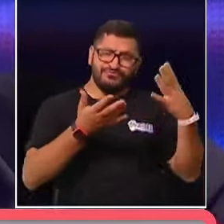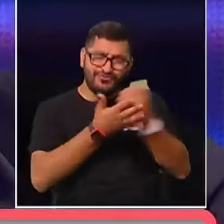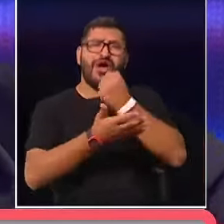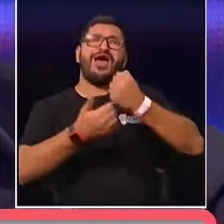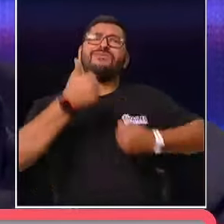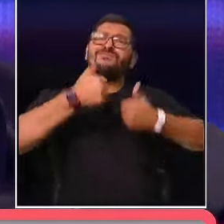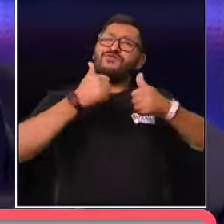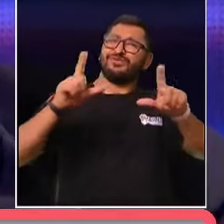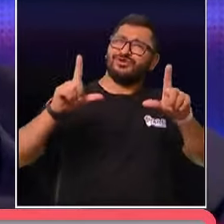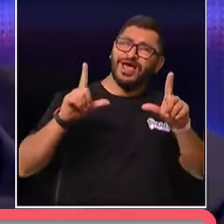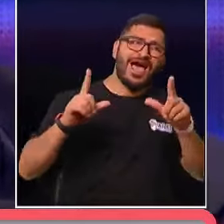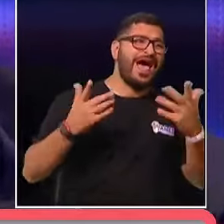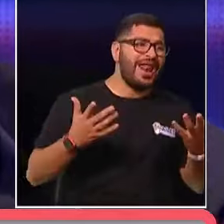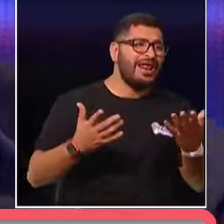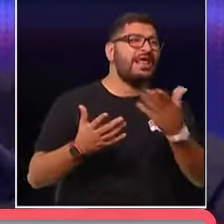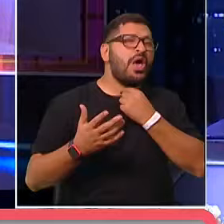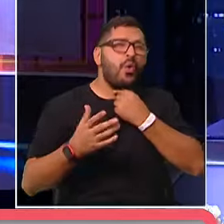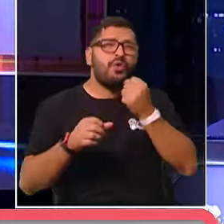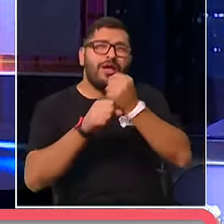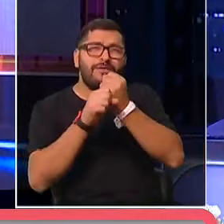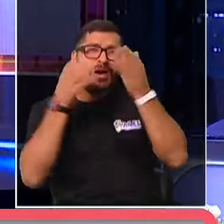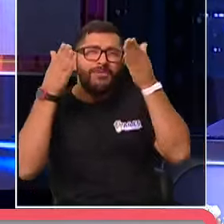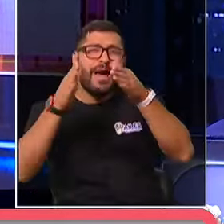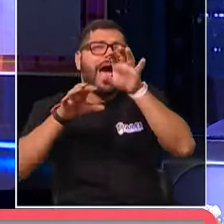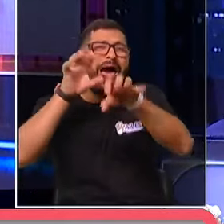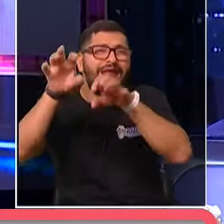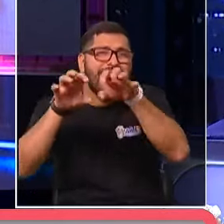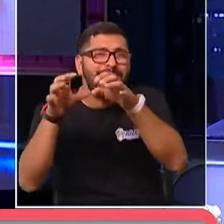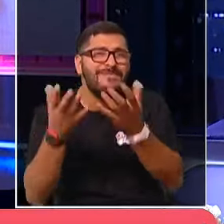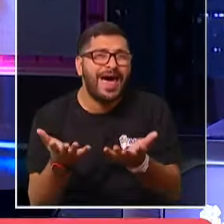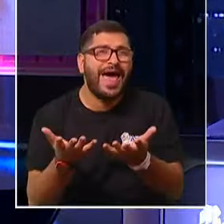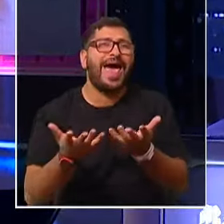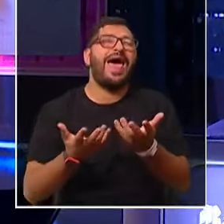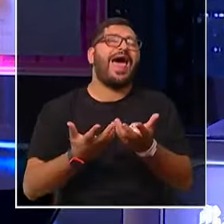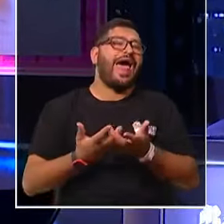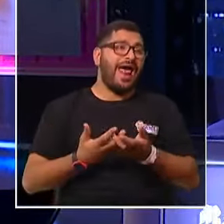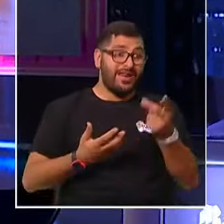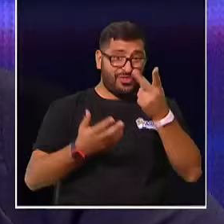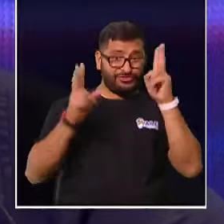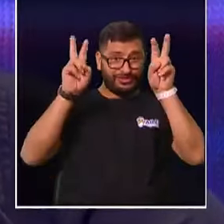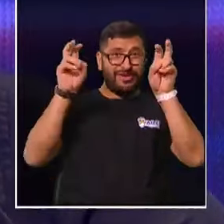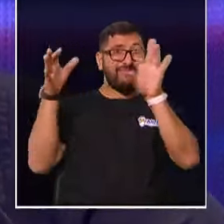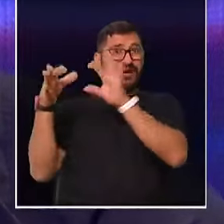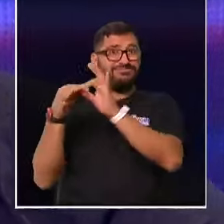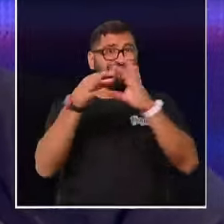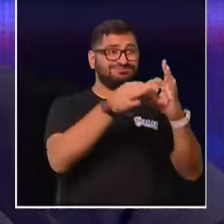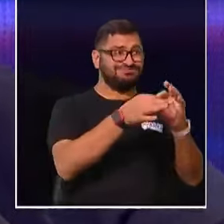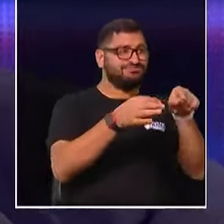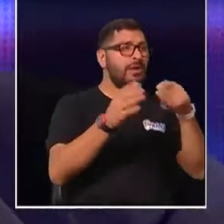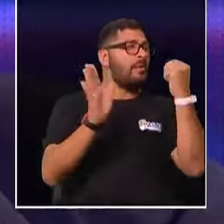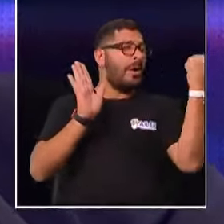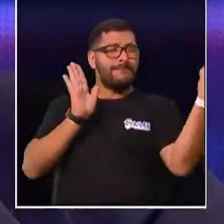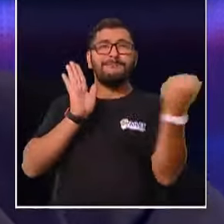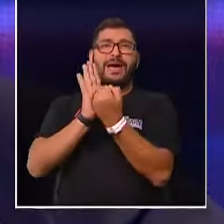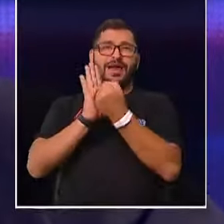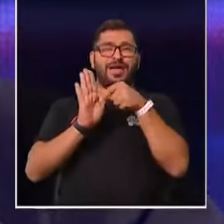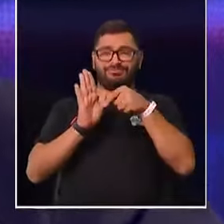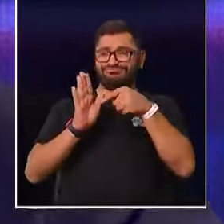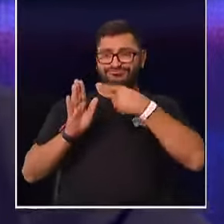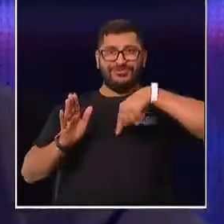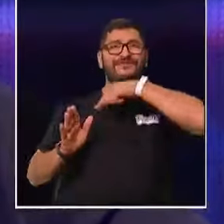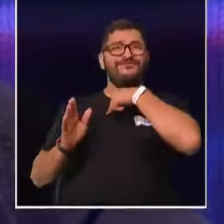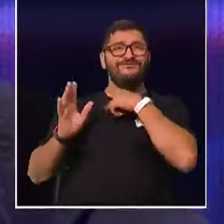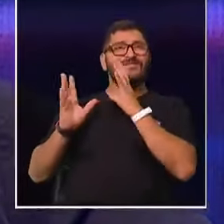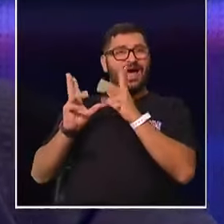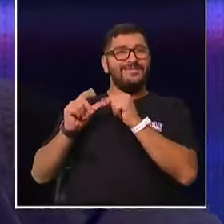animales. Y esas dos partes son las que nos marcaron como familia. Hoy día